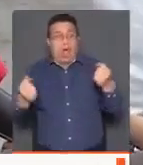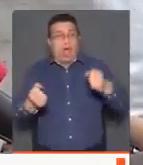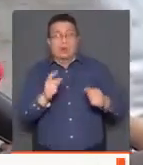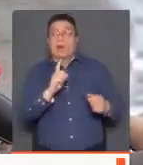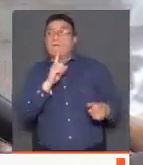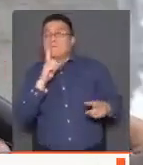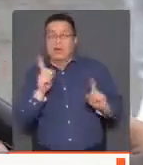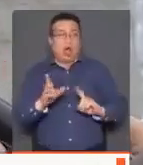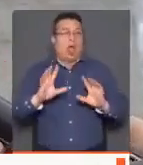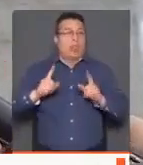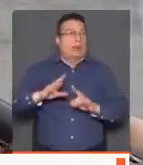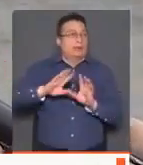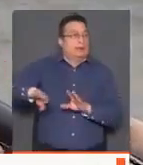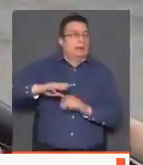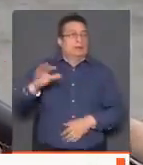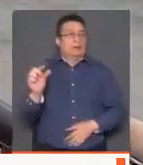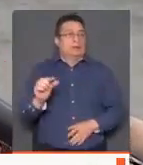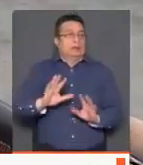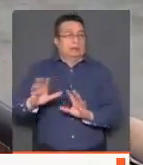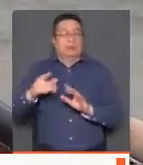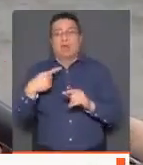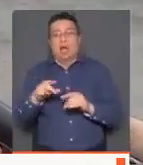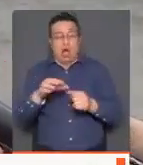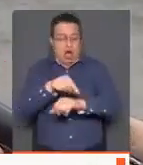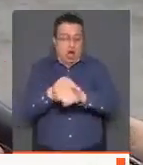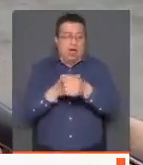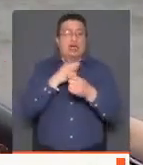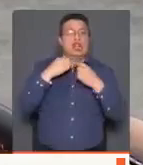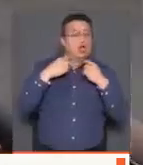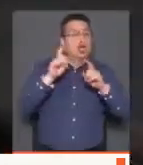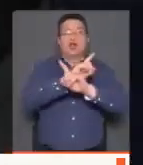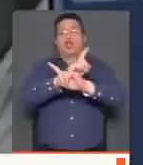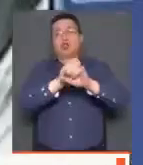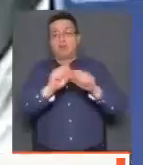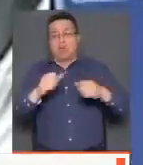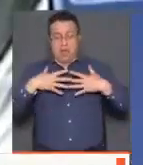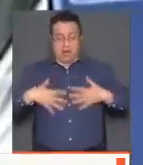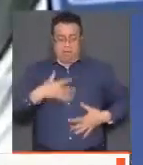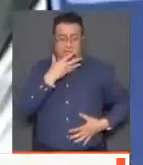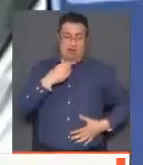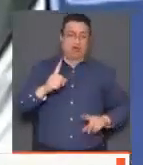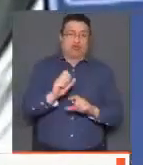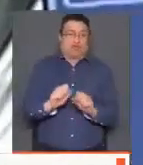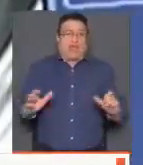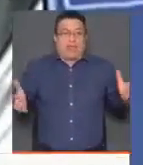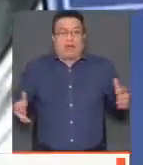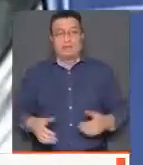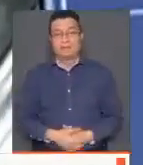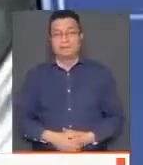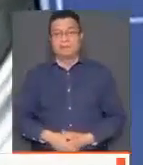bueno, no puede tener joyas, no puede andar bien vestida.